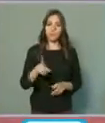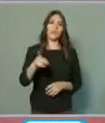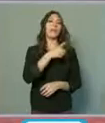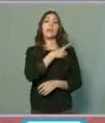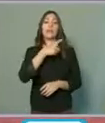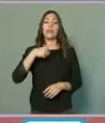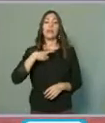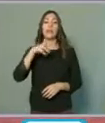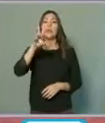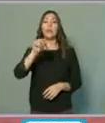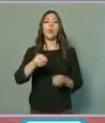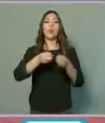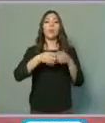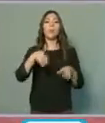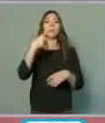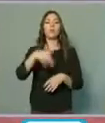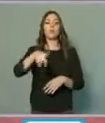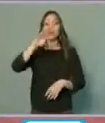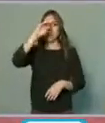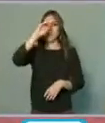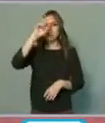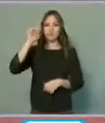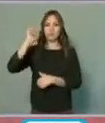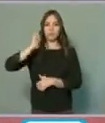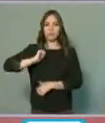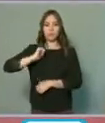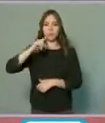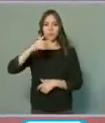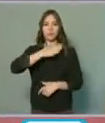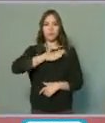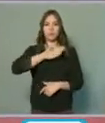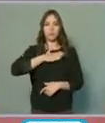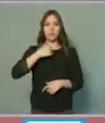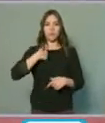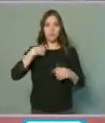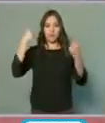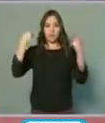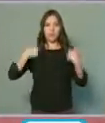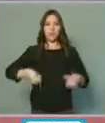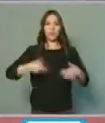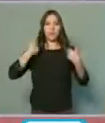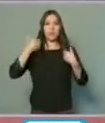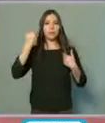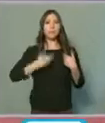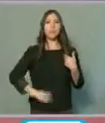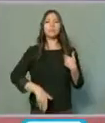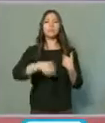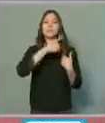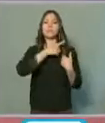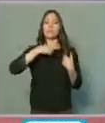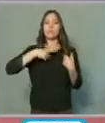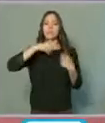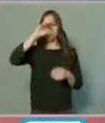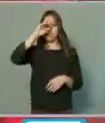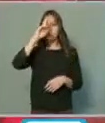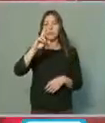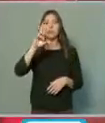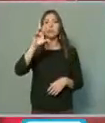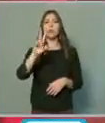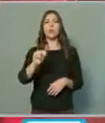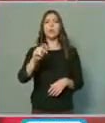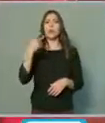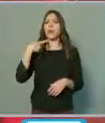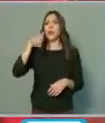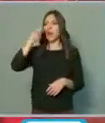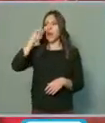autoridad. La autoridad no nos resta amistad. Sí. La autoridad no nos resta una sana y